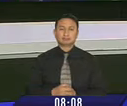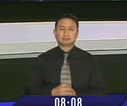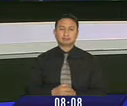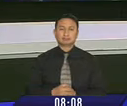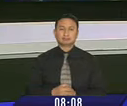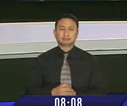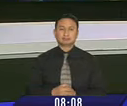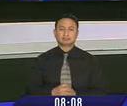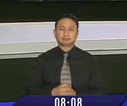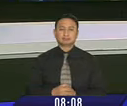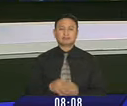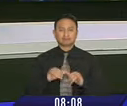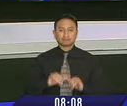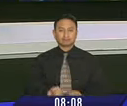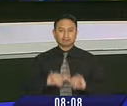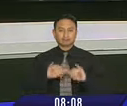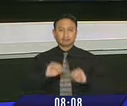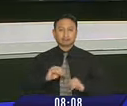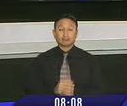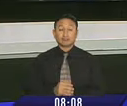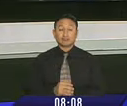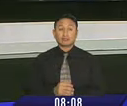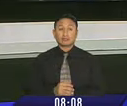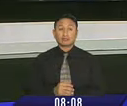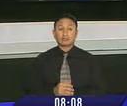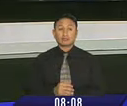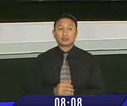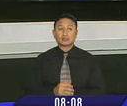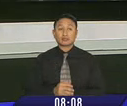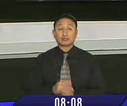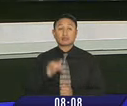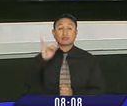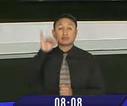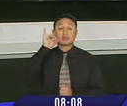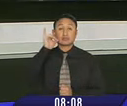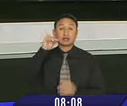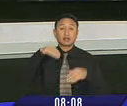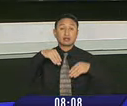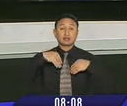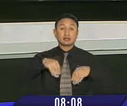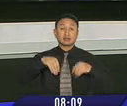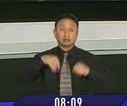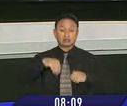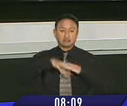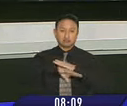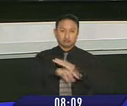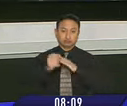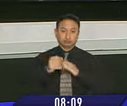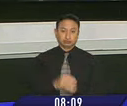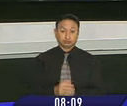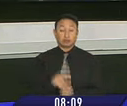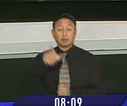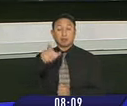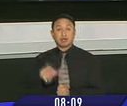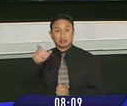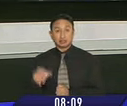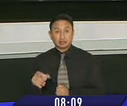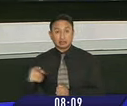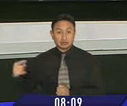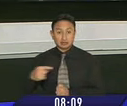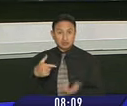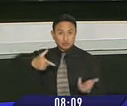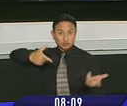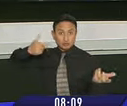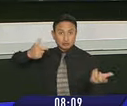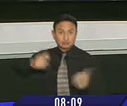Con esta información cambiamos de tema. Les contamos que en el sector de Sangolquí un micromercado fue asaltado por varios delincuentes